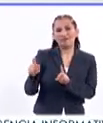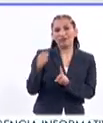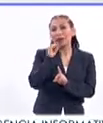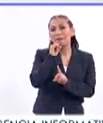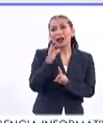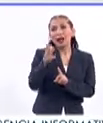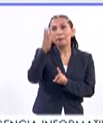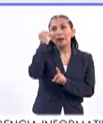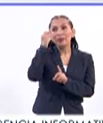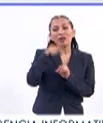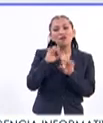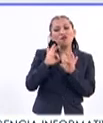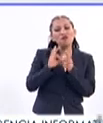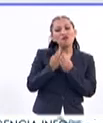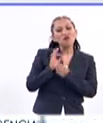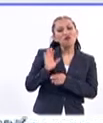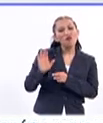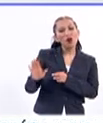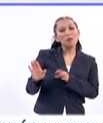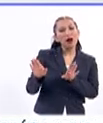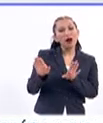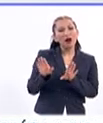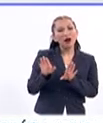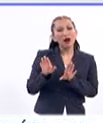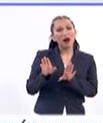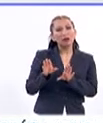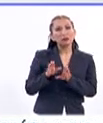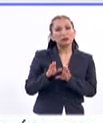También aprendí las formas de cómo está,